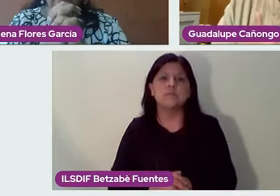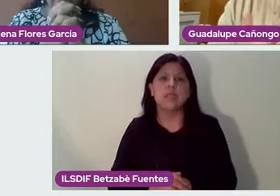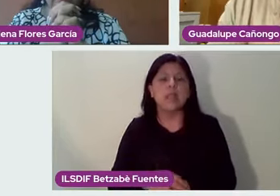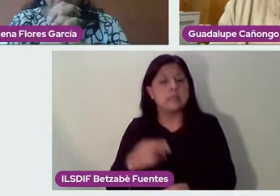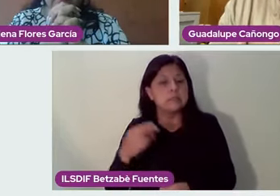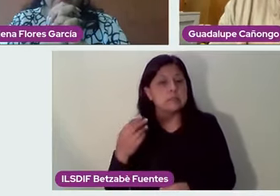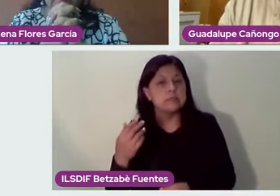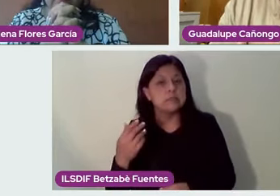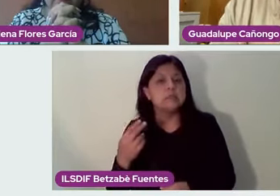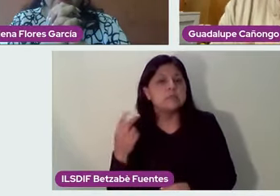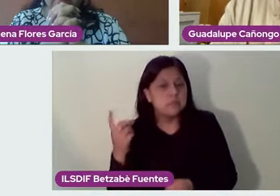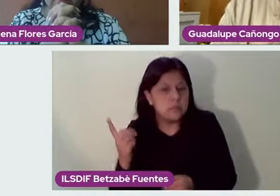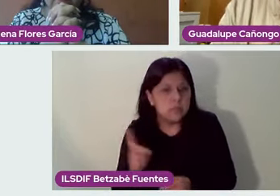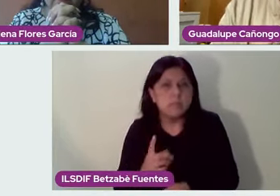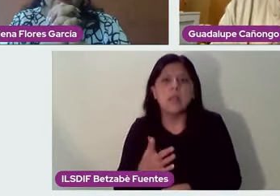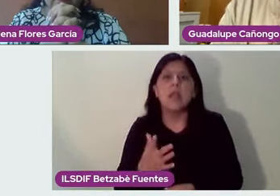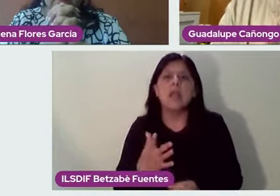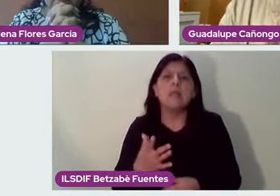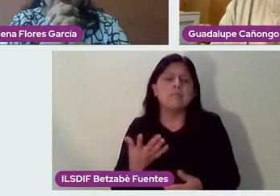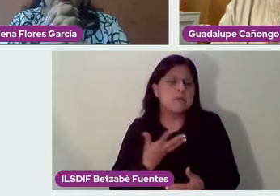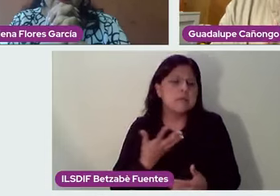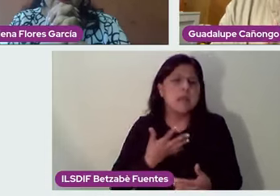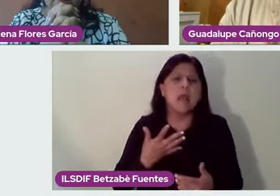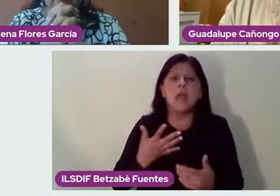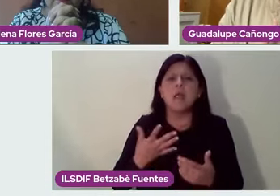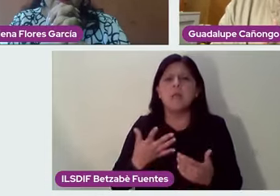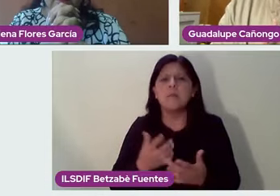deben estar acompañadas de cierta